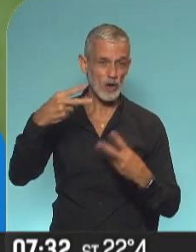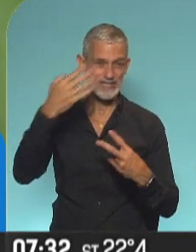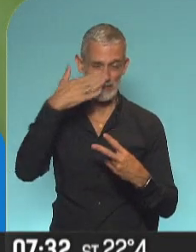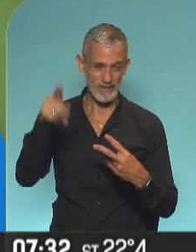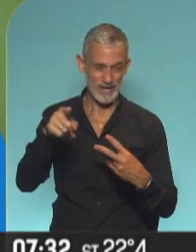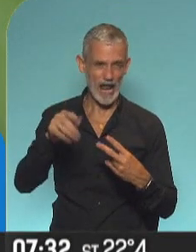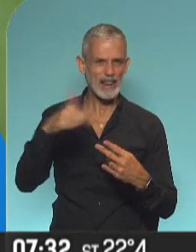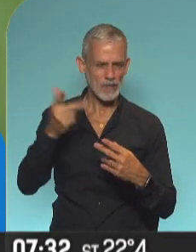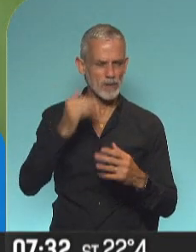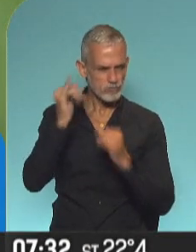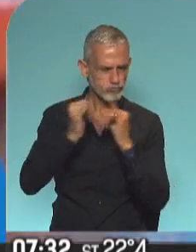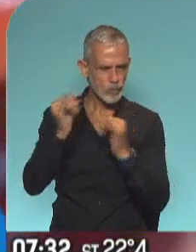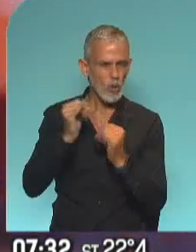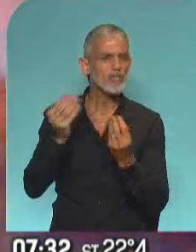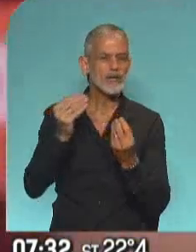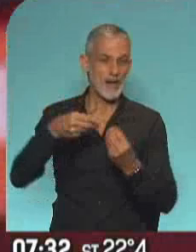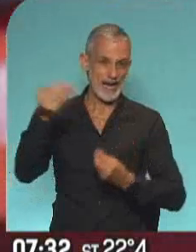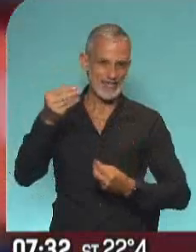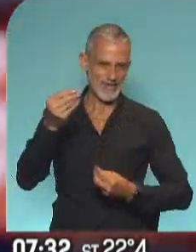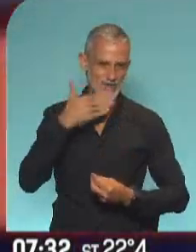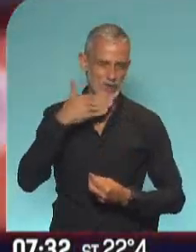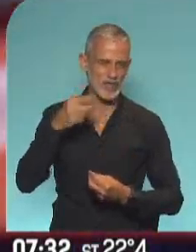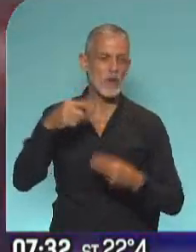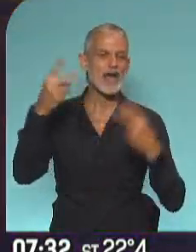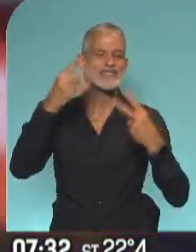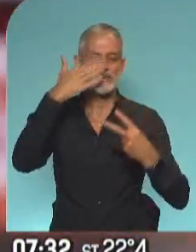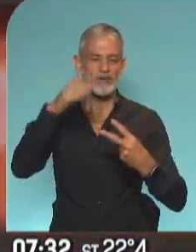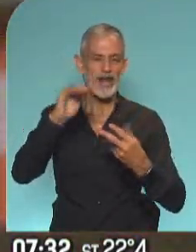estaremos con todos los testimonios que dejó esta clasificación de Boca a semifinales de la Copa.